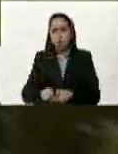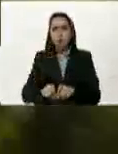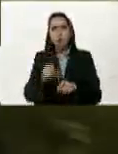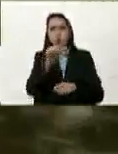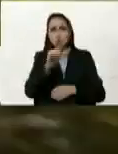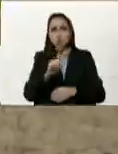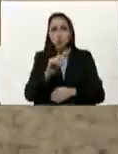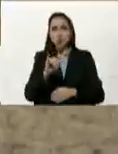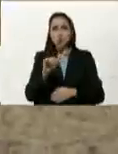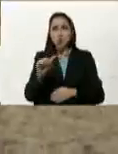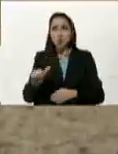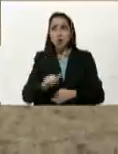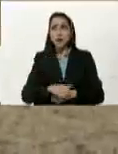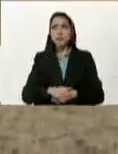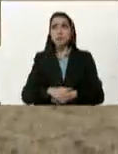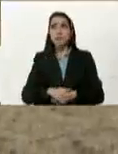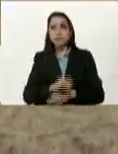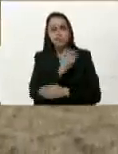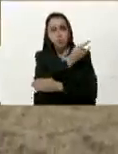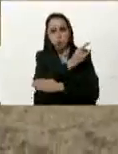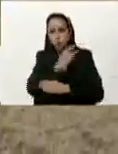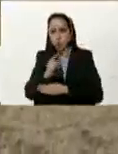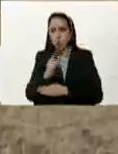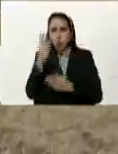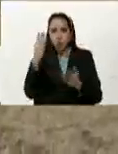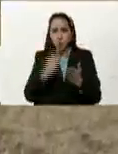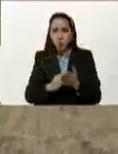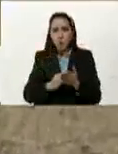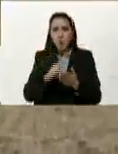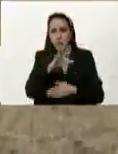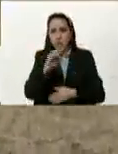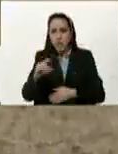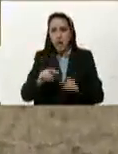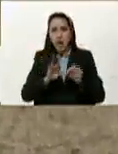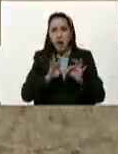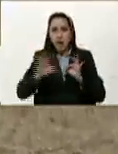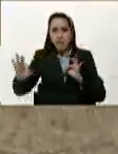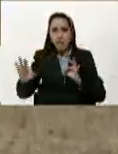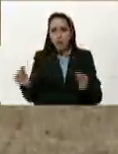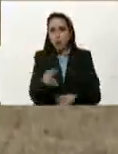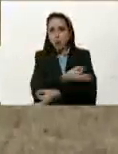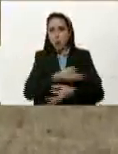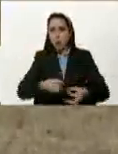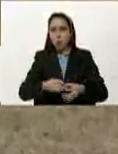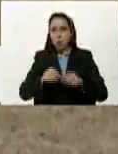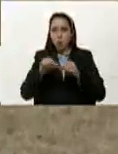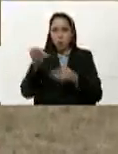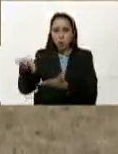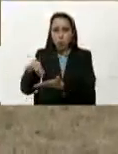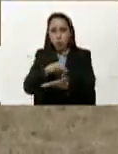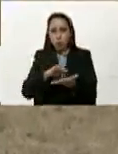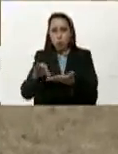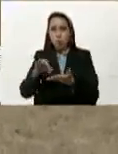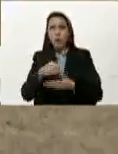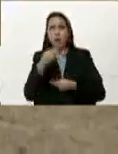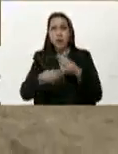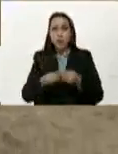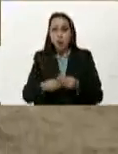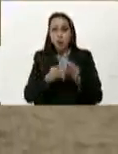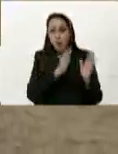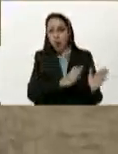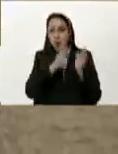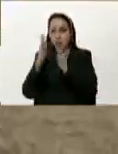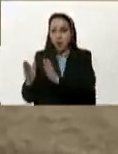estado monagas con 4.500 hectáreas efectivamente sembradas y que ya presidente entraron en fase de